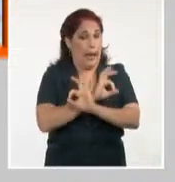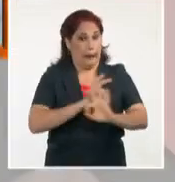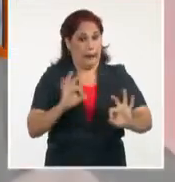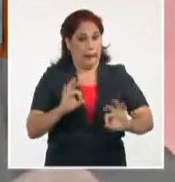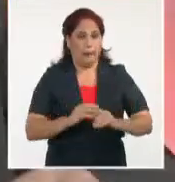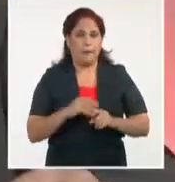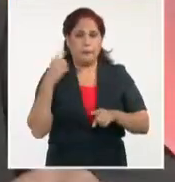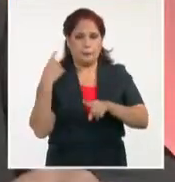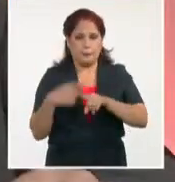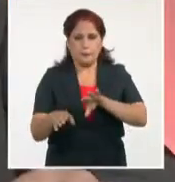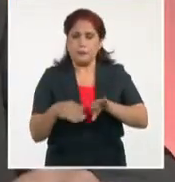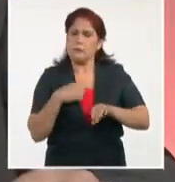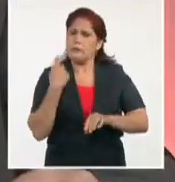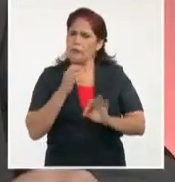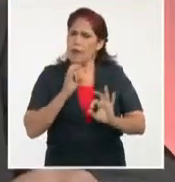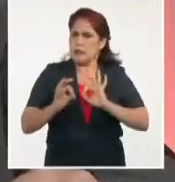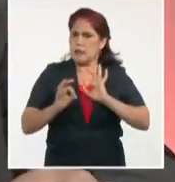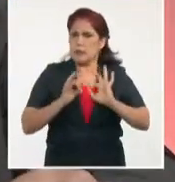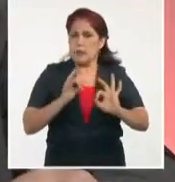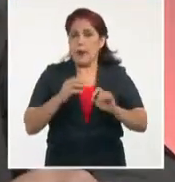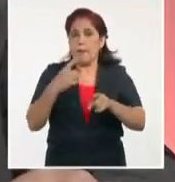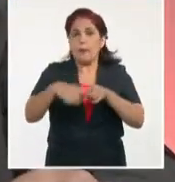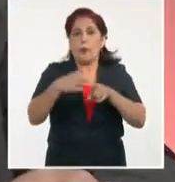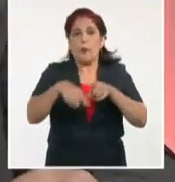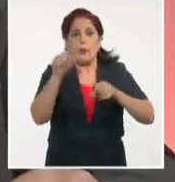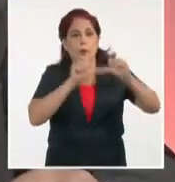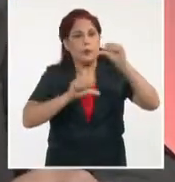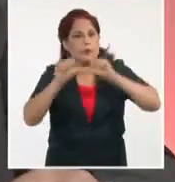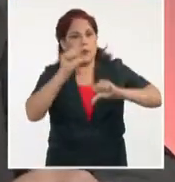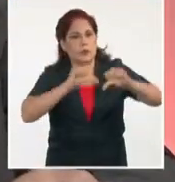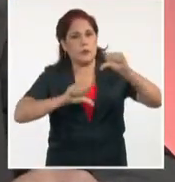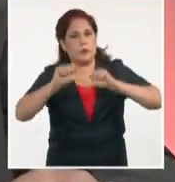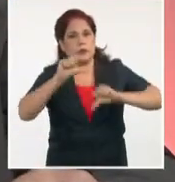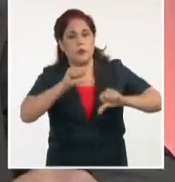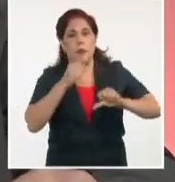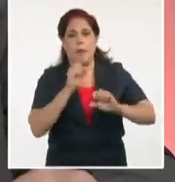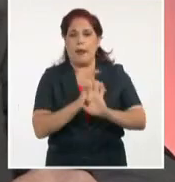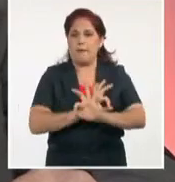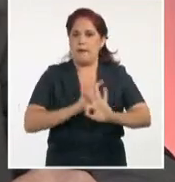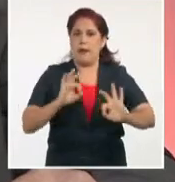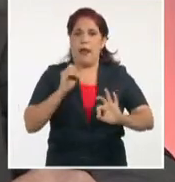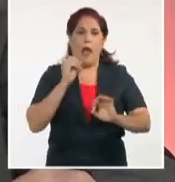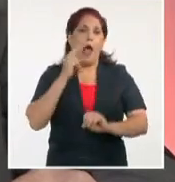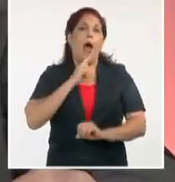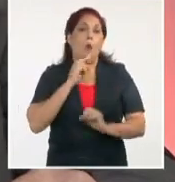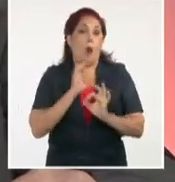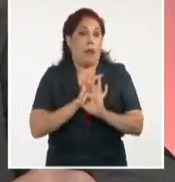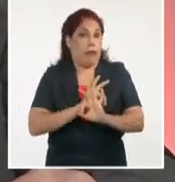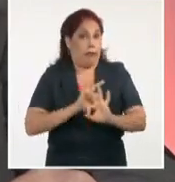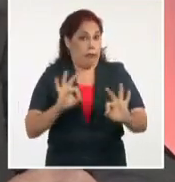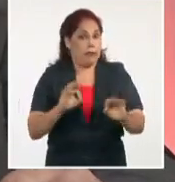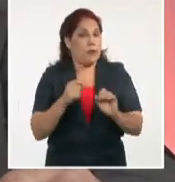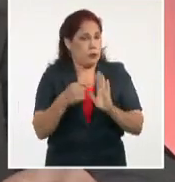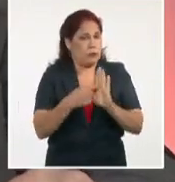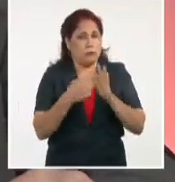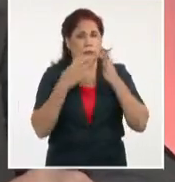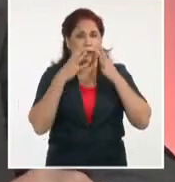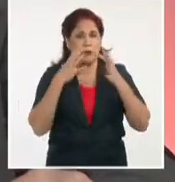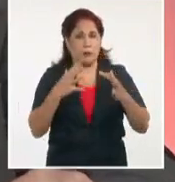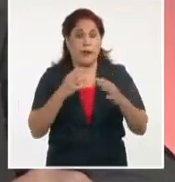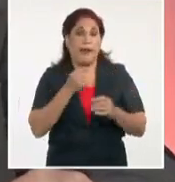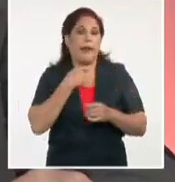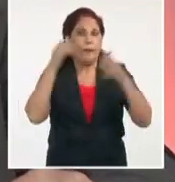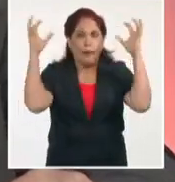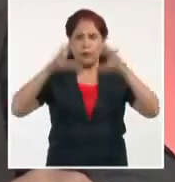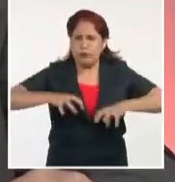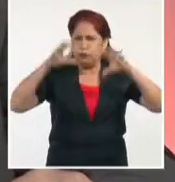asegurar los productos químicos para la desinfección del agua en cada una de las provincias, que son elementos muy importantes cuando tenemos este